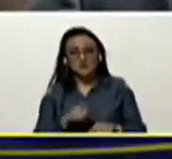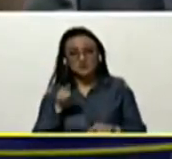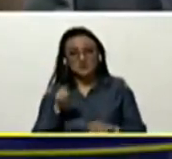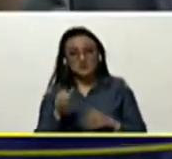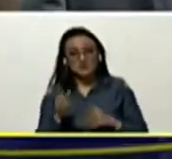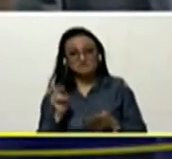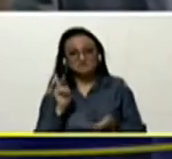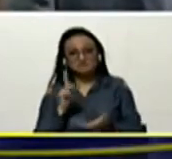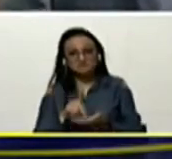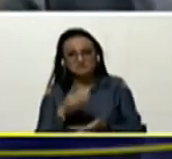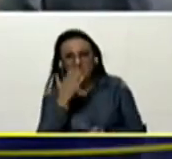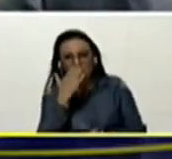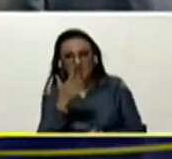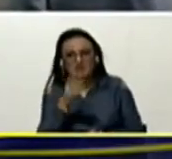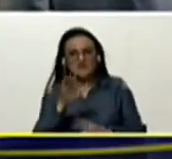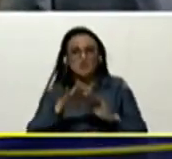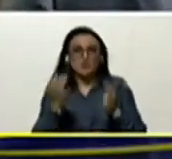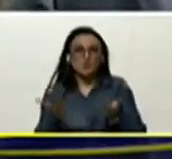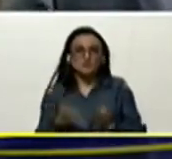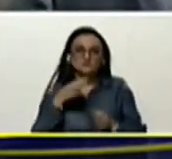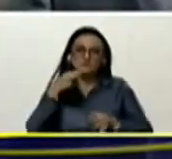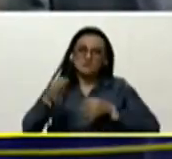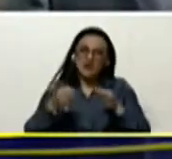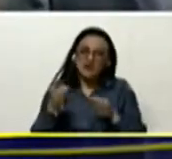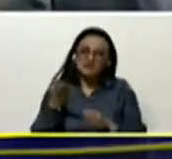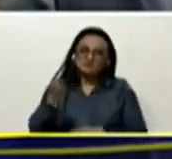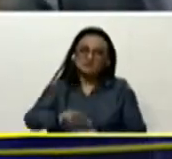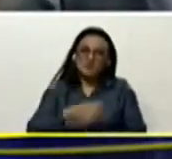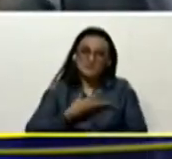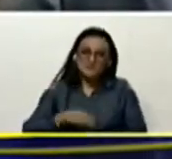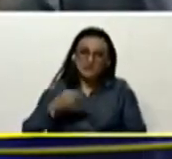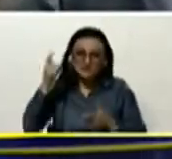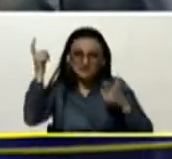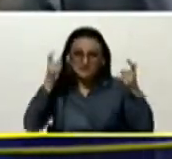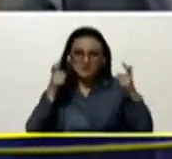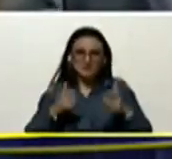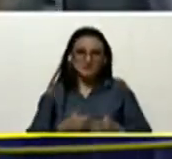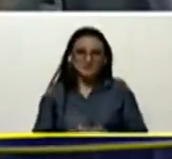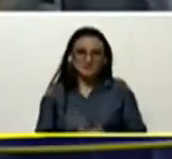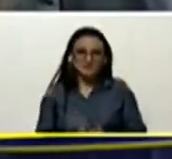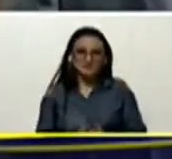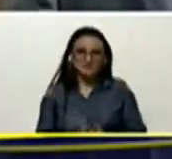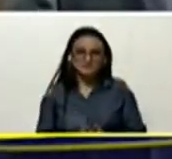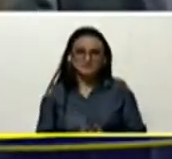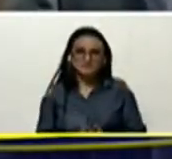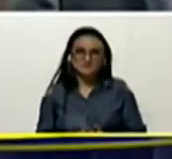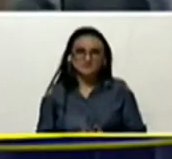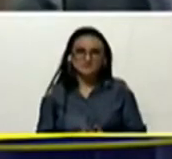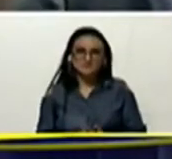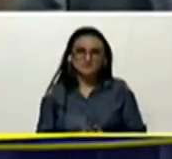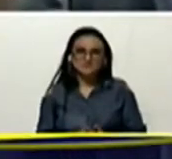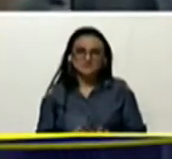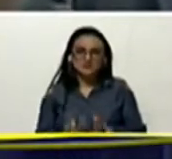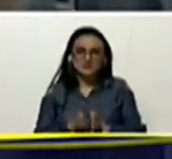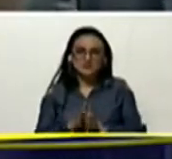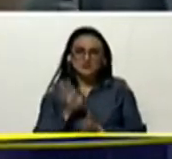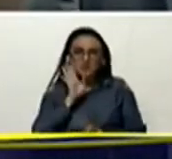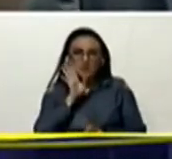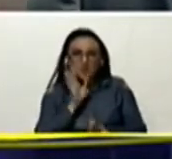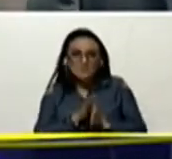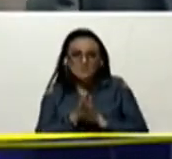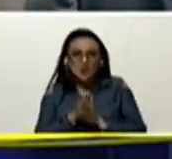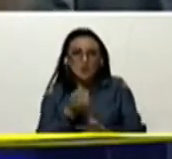dirigirse a la nación y al mundo explicando el fallecimiento del presidente Chávez, las conspiraciones,